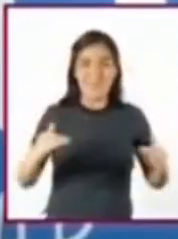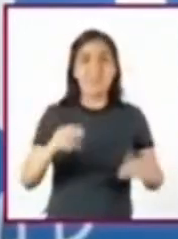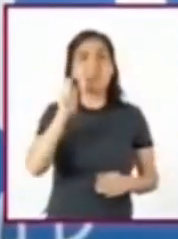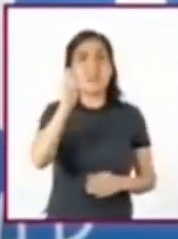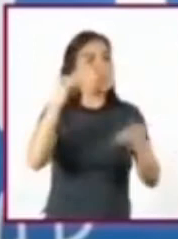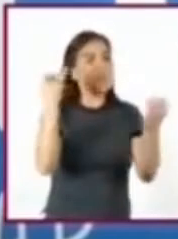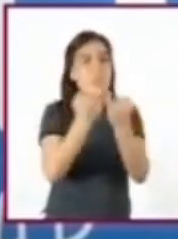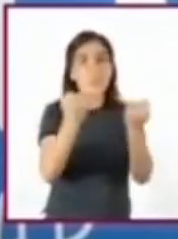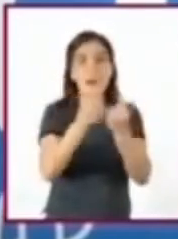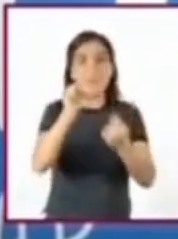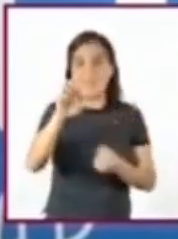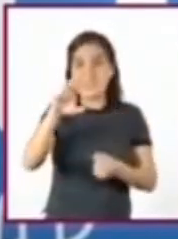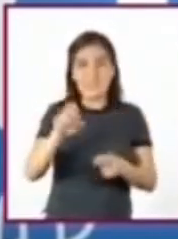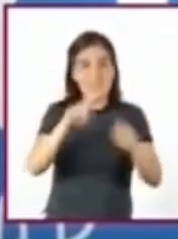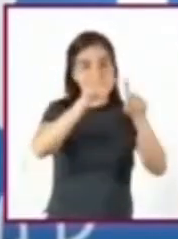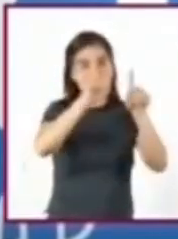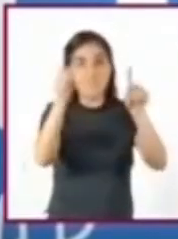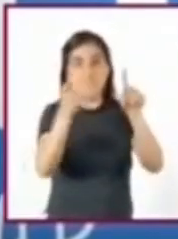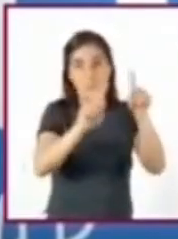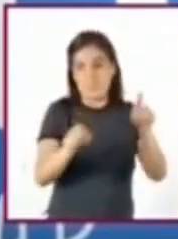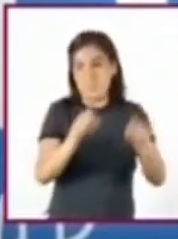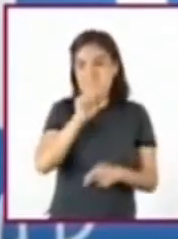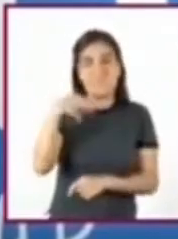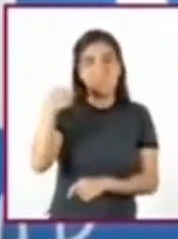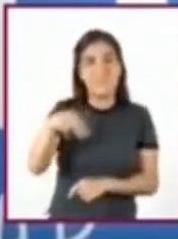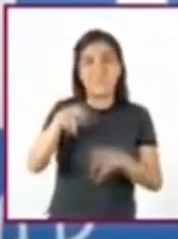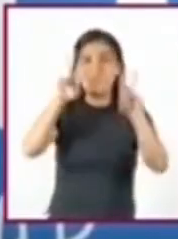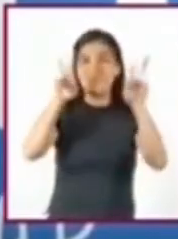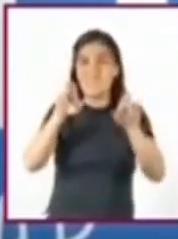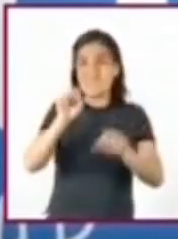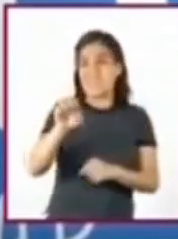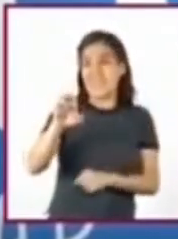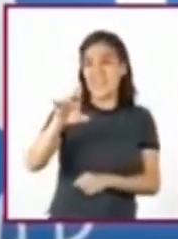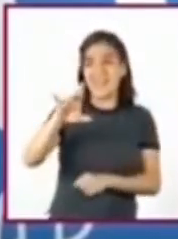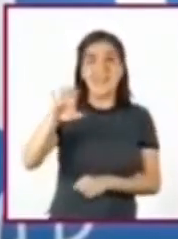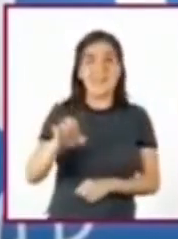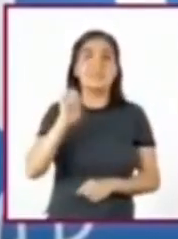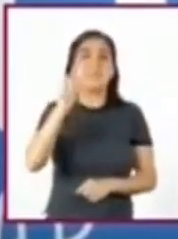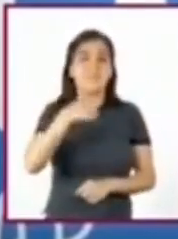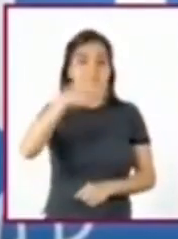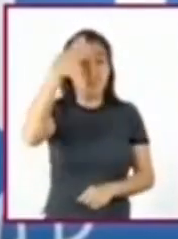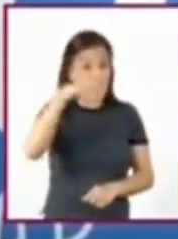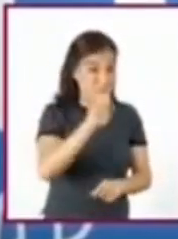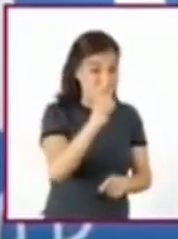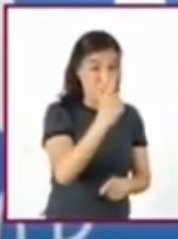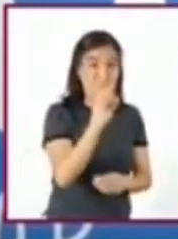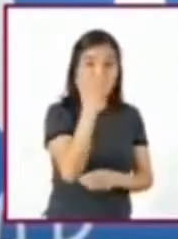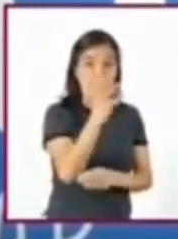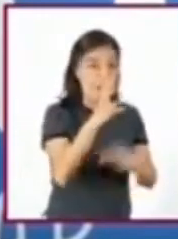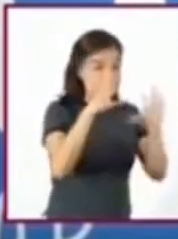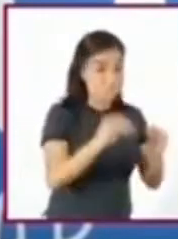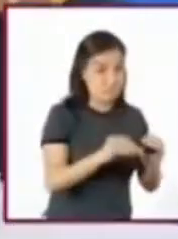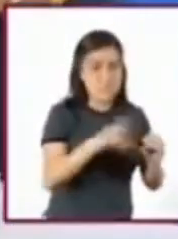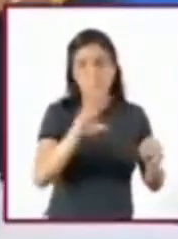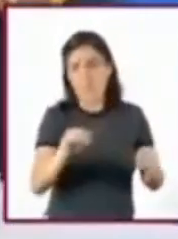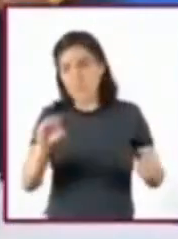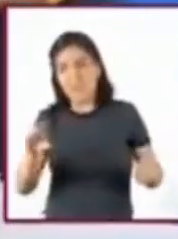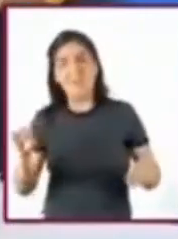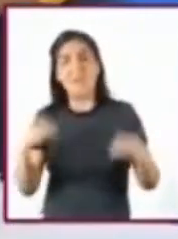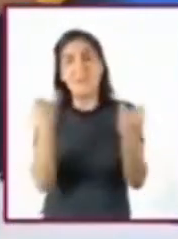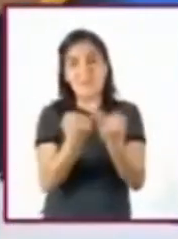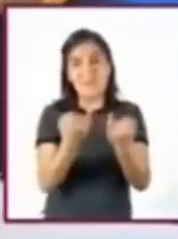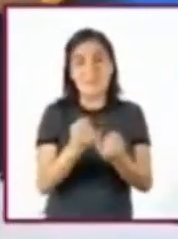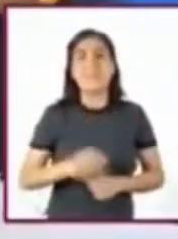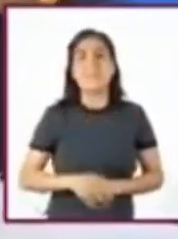serie. En el mismo nombre lo dice. Y lo sé porque cuando se descompone un foco, se apagan varios.